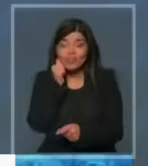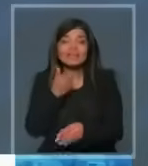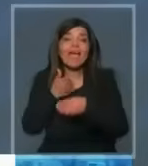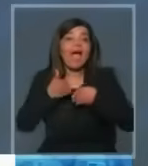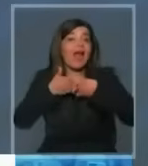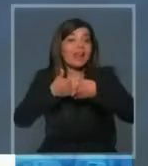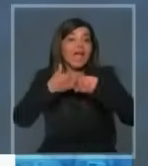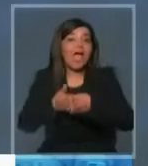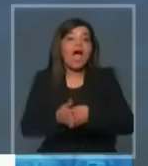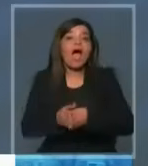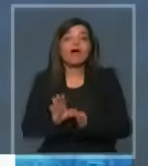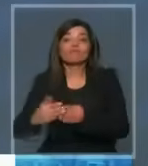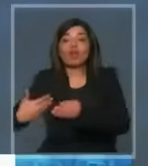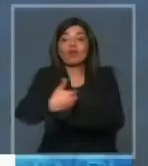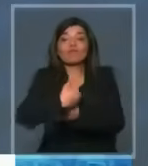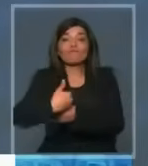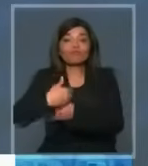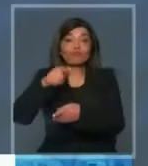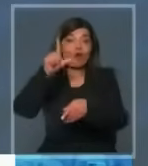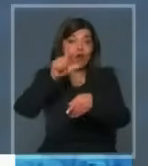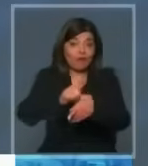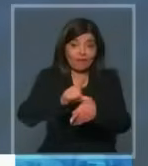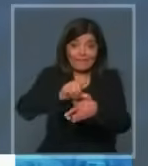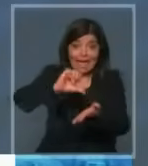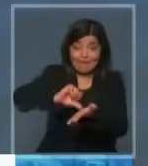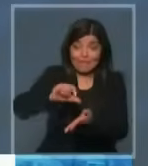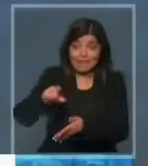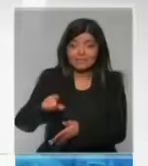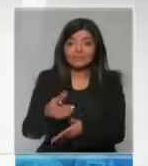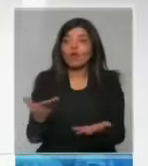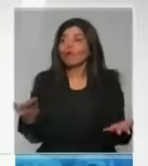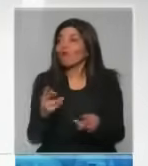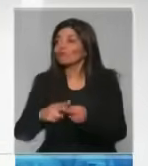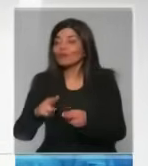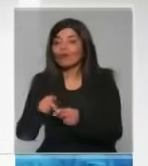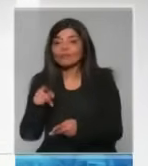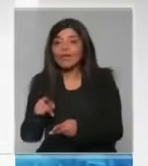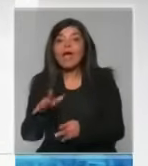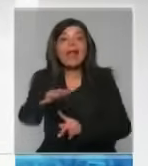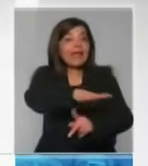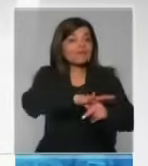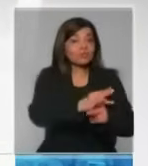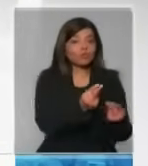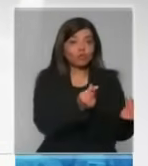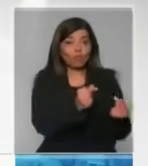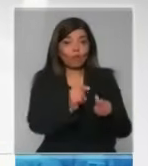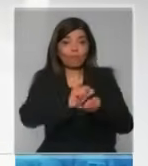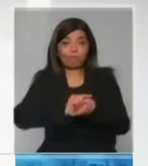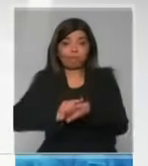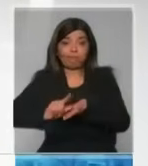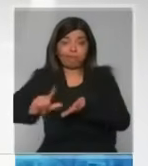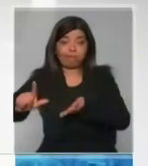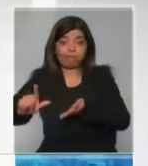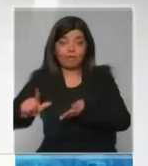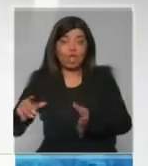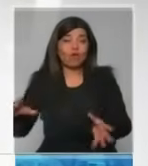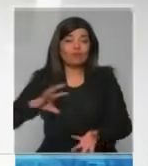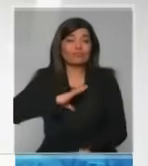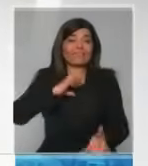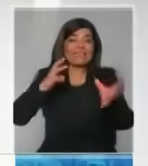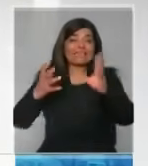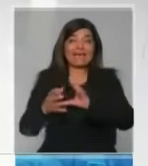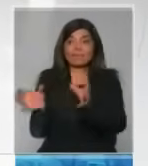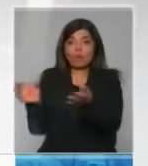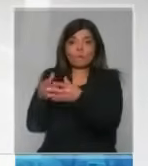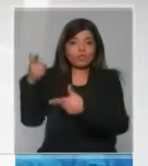Reino Unido. Y no ha habido una forma en que se contenga eso. La situación económica, la inflación, los escándalos del Partido Conservador.